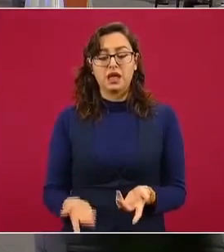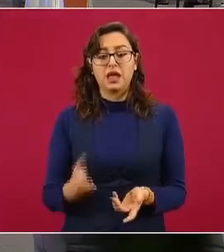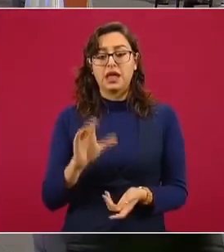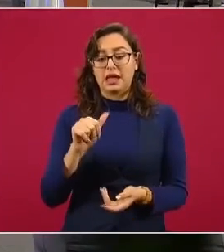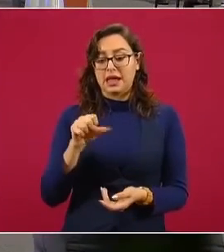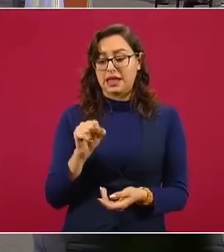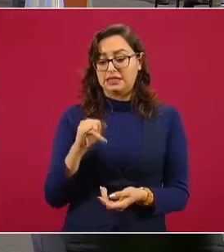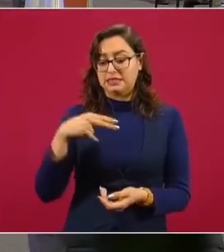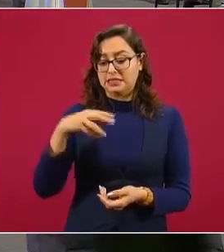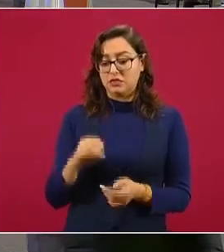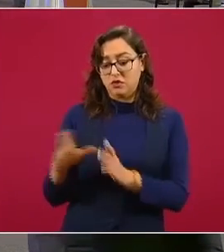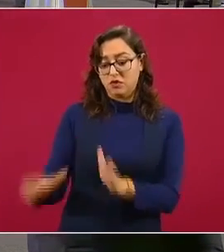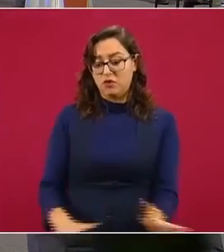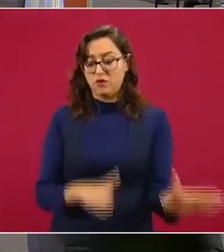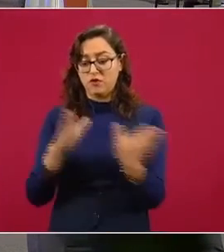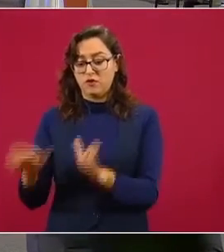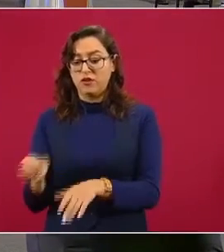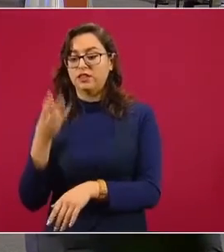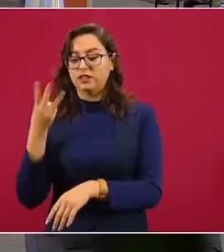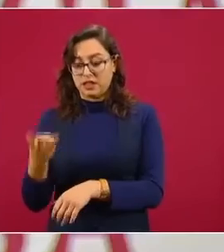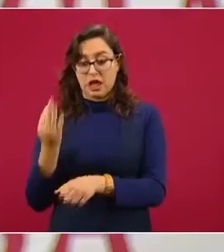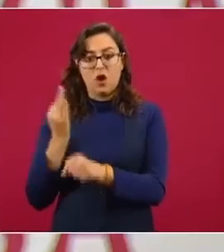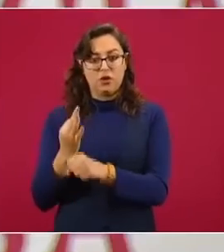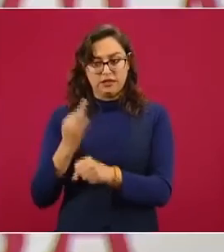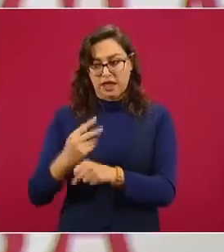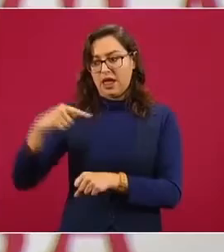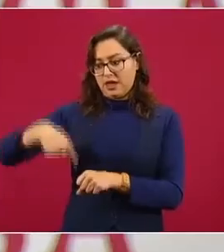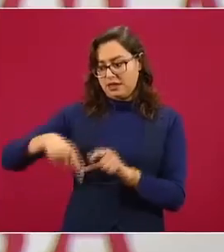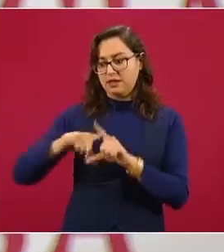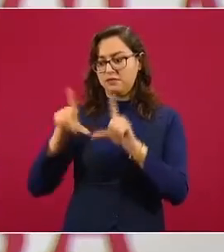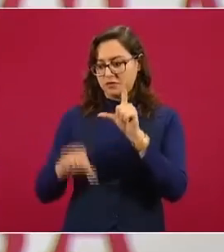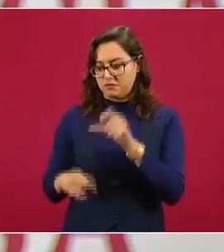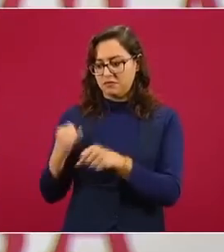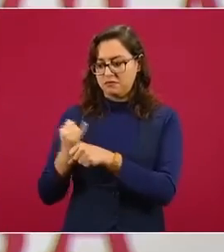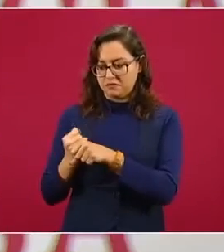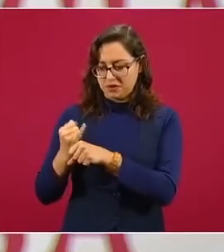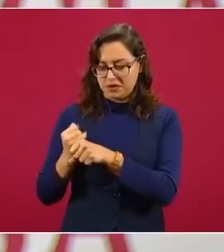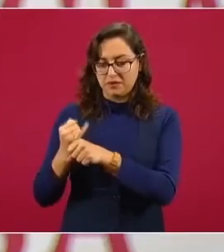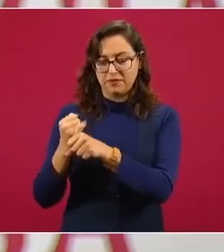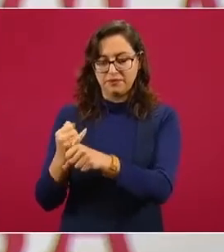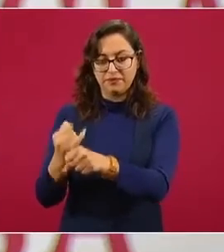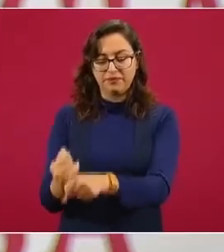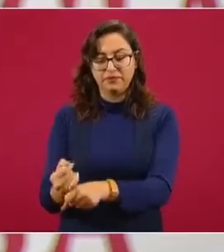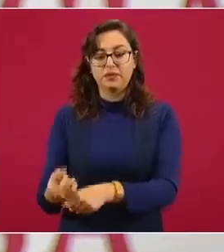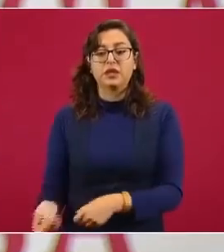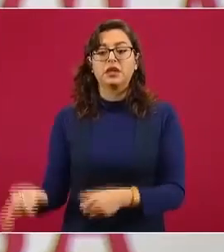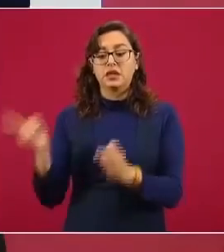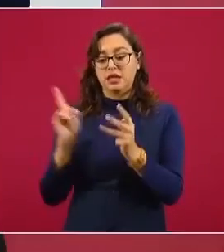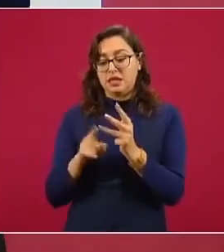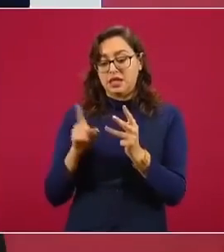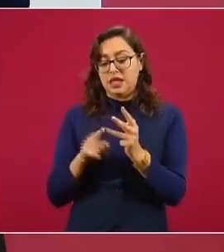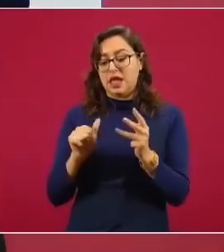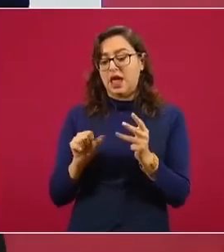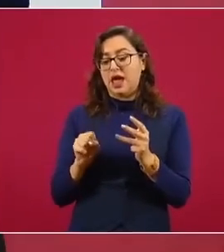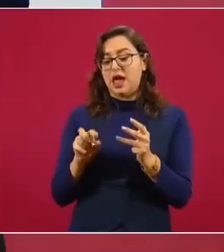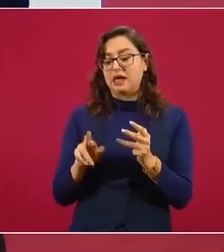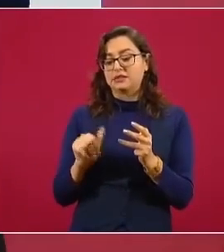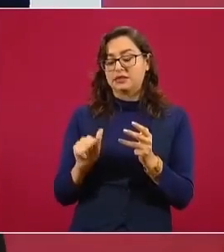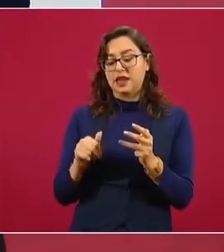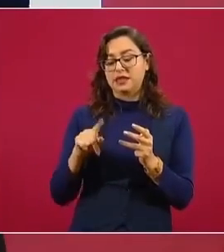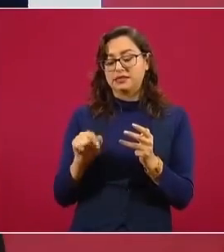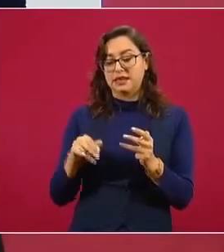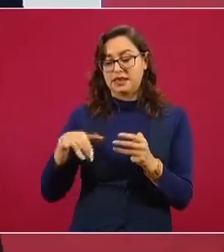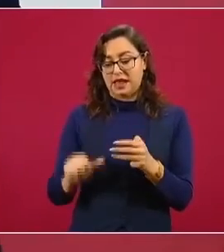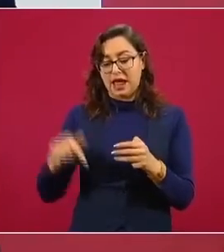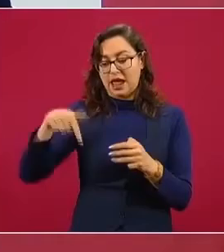en México en este momento, y en el caso de AstraZeneca estamos avanzando para la producción y distribución desde